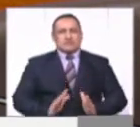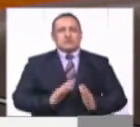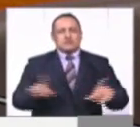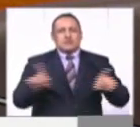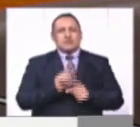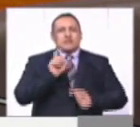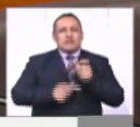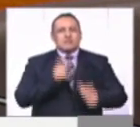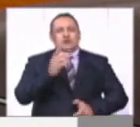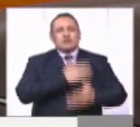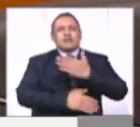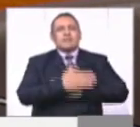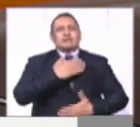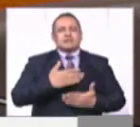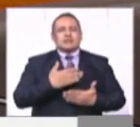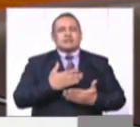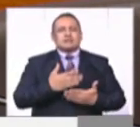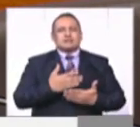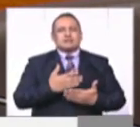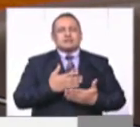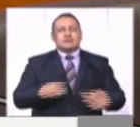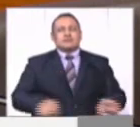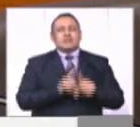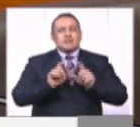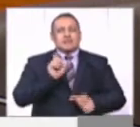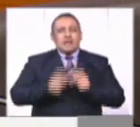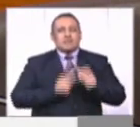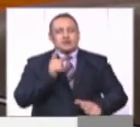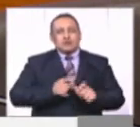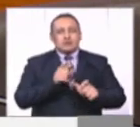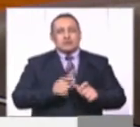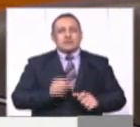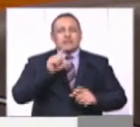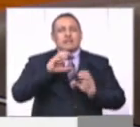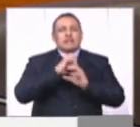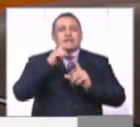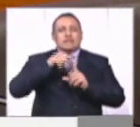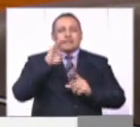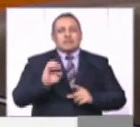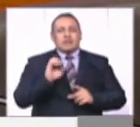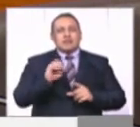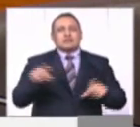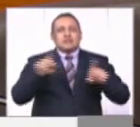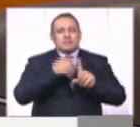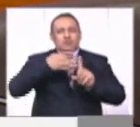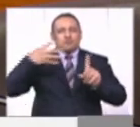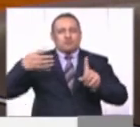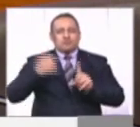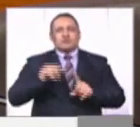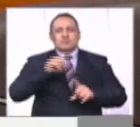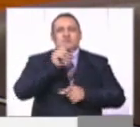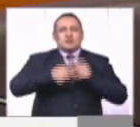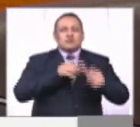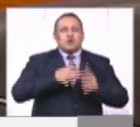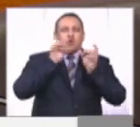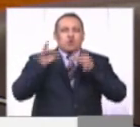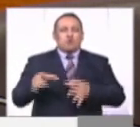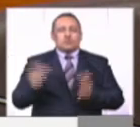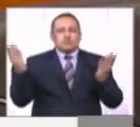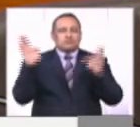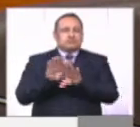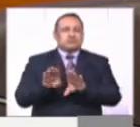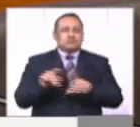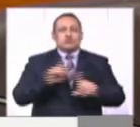las personas con discapacidad y las personas del lgtv yq má somos invisibles para la sociedad y Por